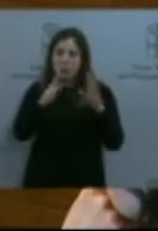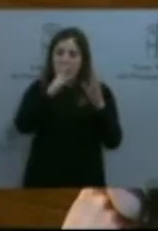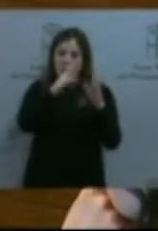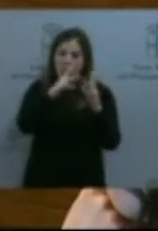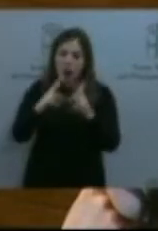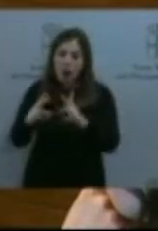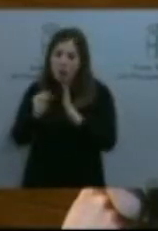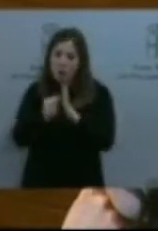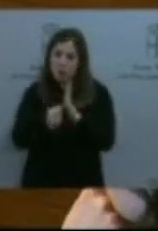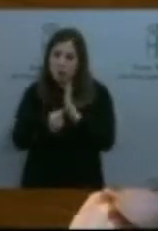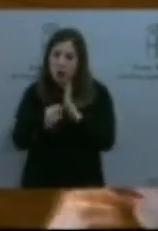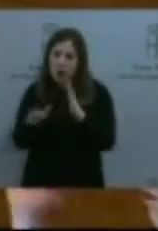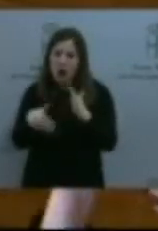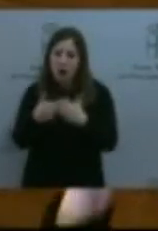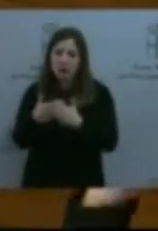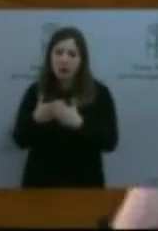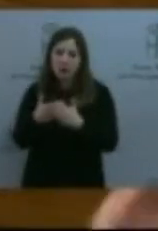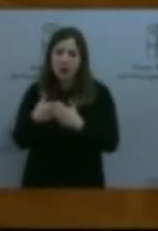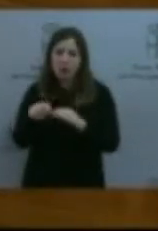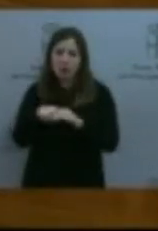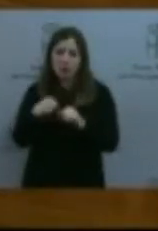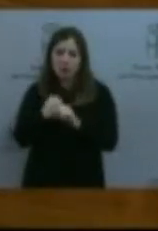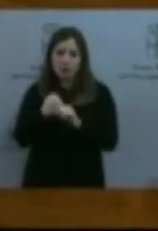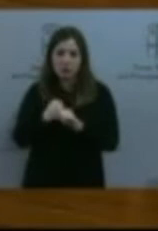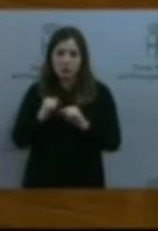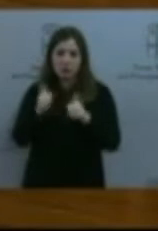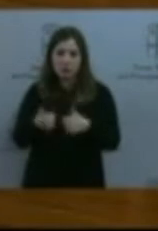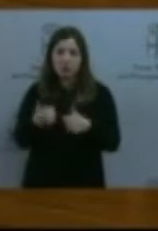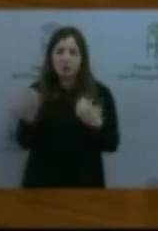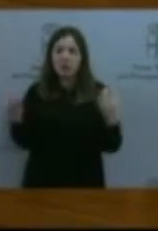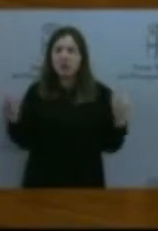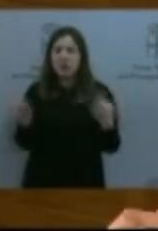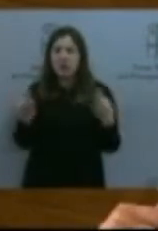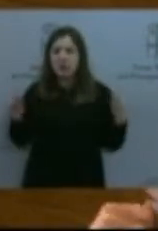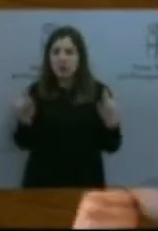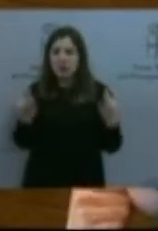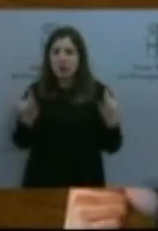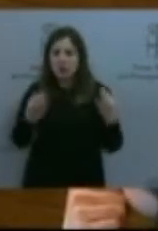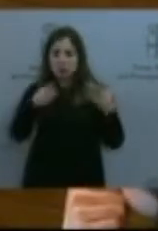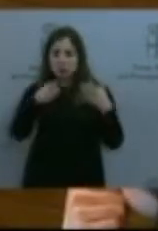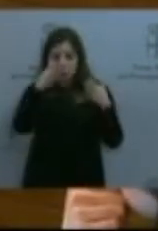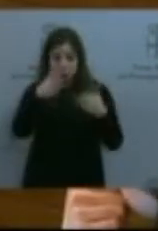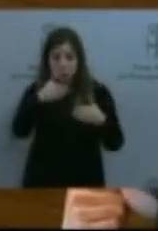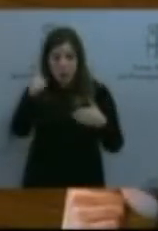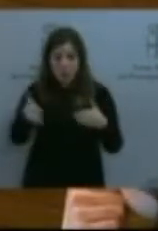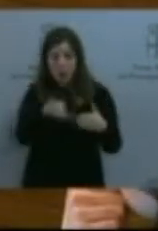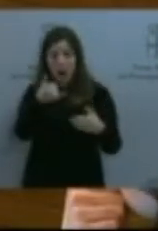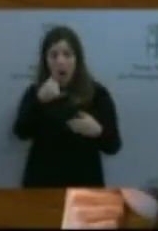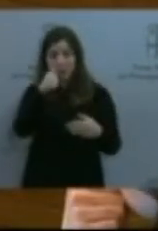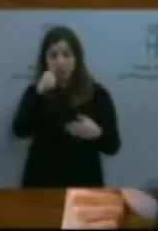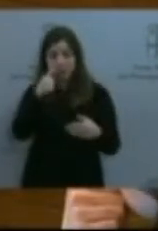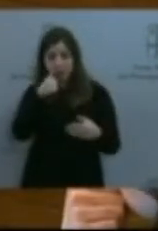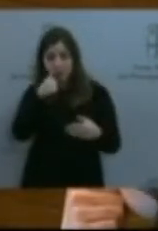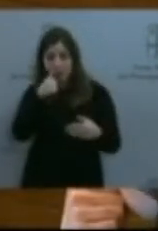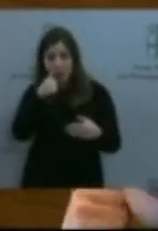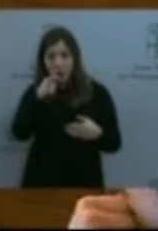lo cual, ¿qué sucede? Que tú estás de baja maternal, has tenido acceso a una mejora, una vacante que puntúa,